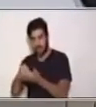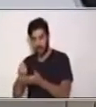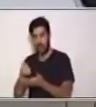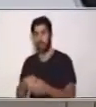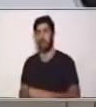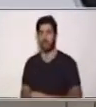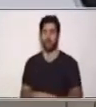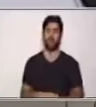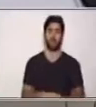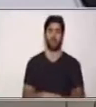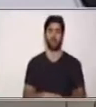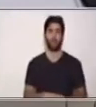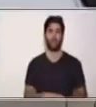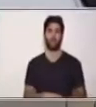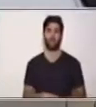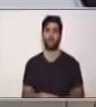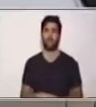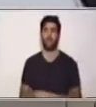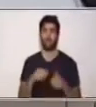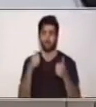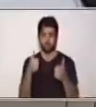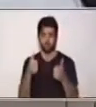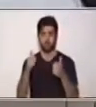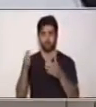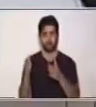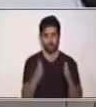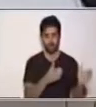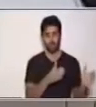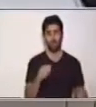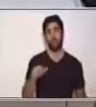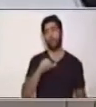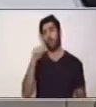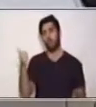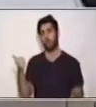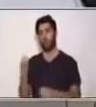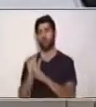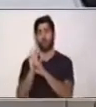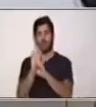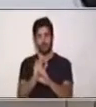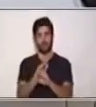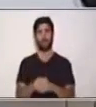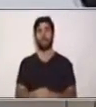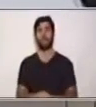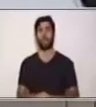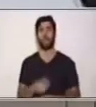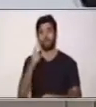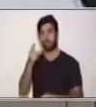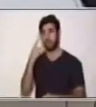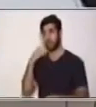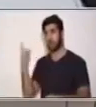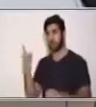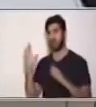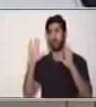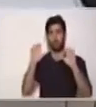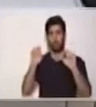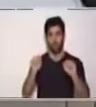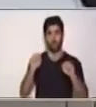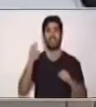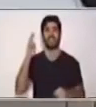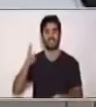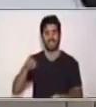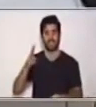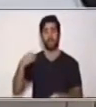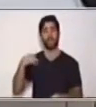Porque de eso estoy hablando. Muy bien, veamos el siguiente ejemplo. Si usted se da cuenta acá, siempre